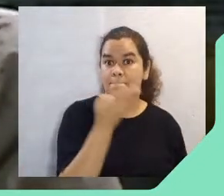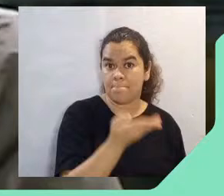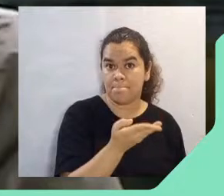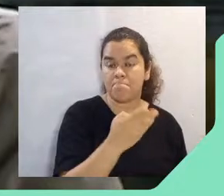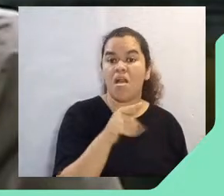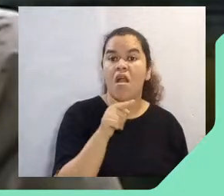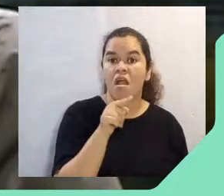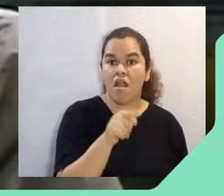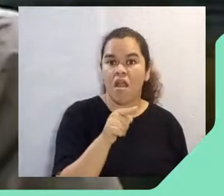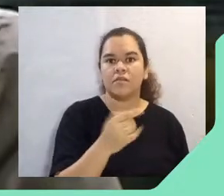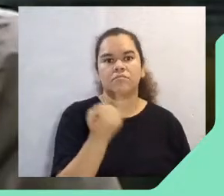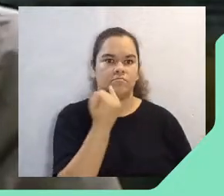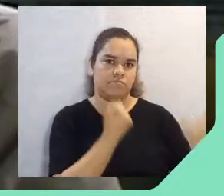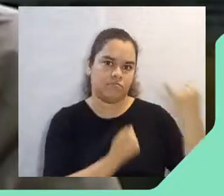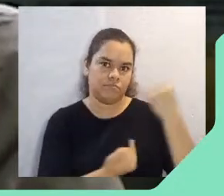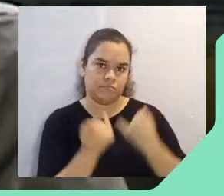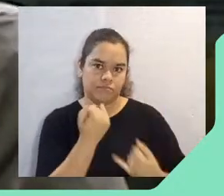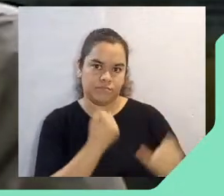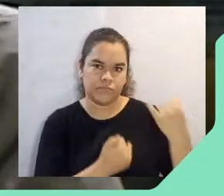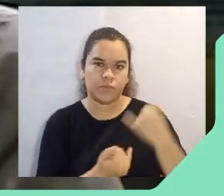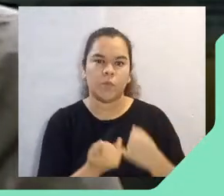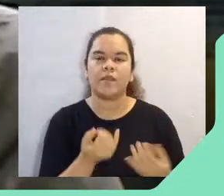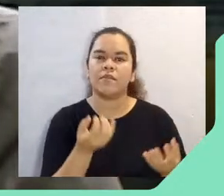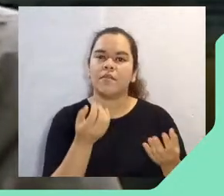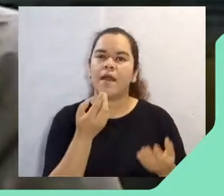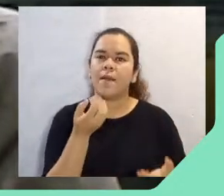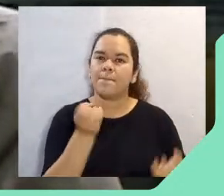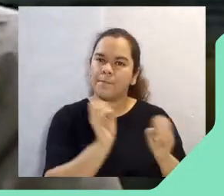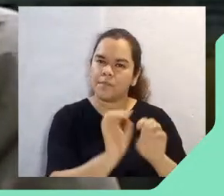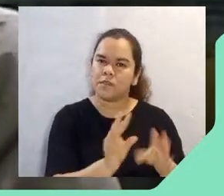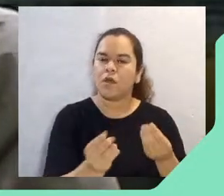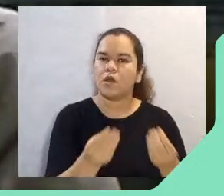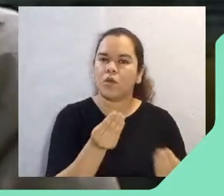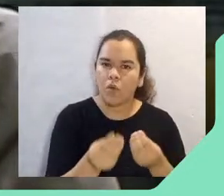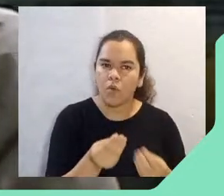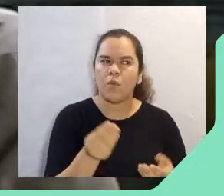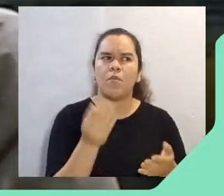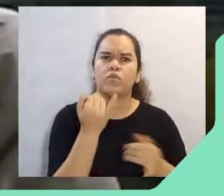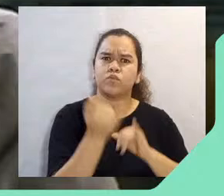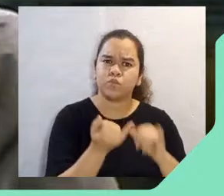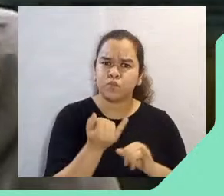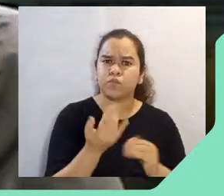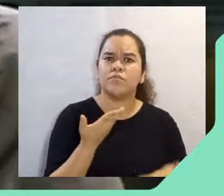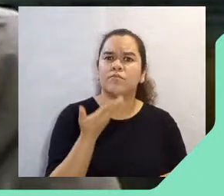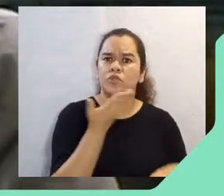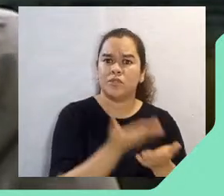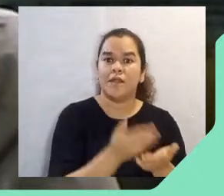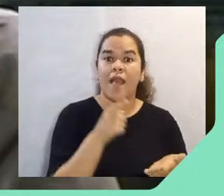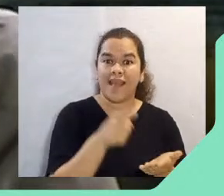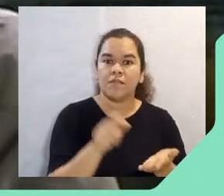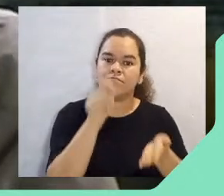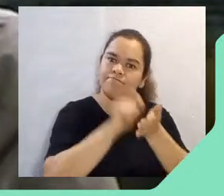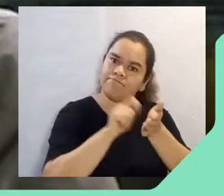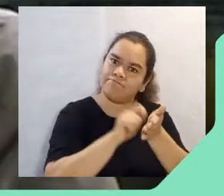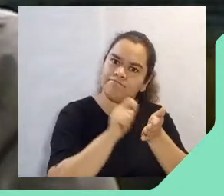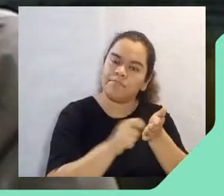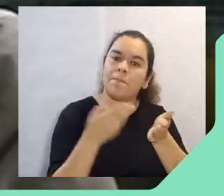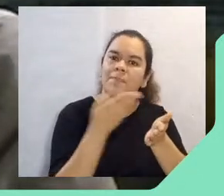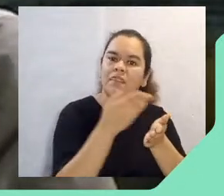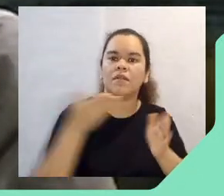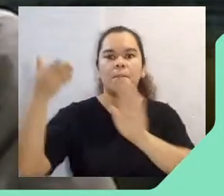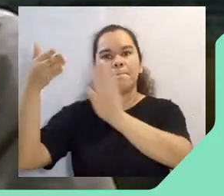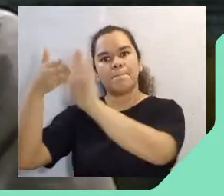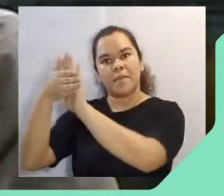indicar cómo iniciar el expediente por mesa de entrada, donde va a tener que solicitar esto, la homologación de